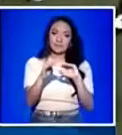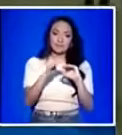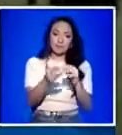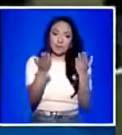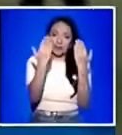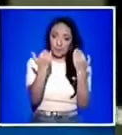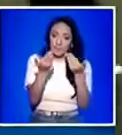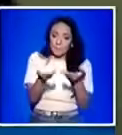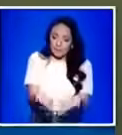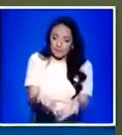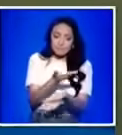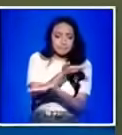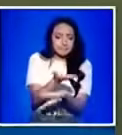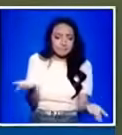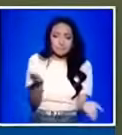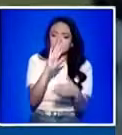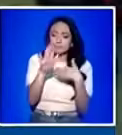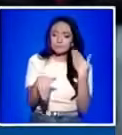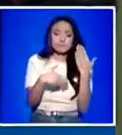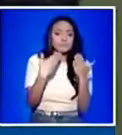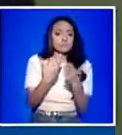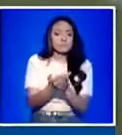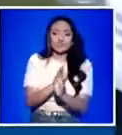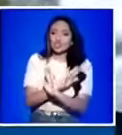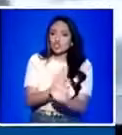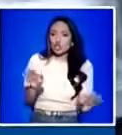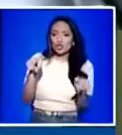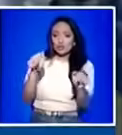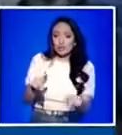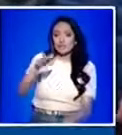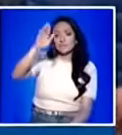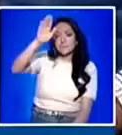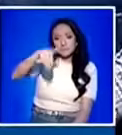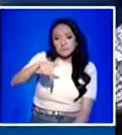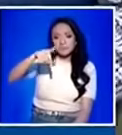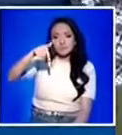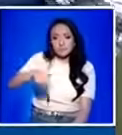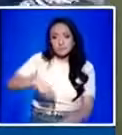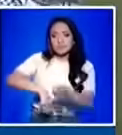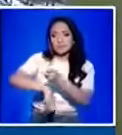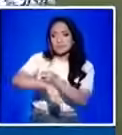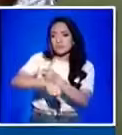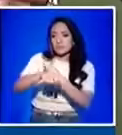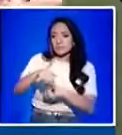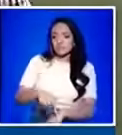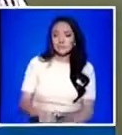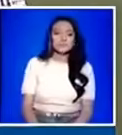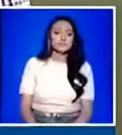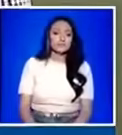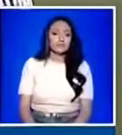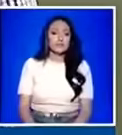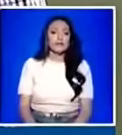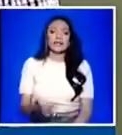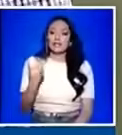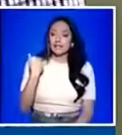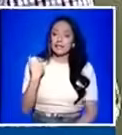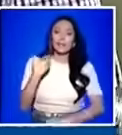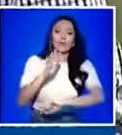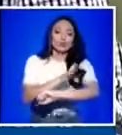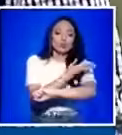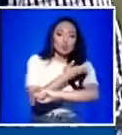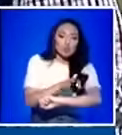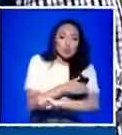invitación a toda la familia sanroqueña que venga a la Liga San Roque. ¿Va a haber música?